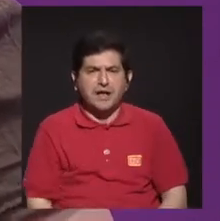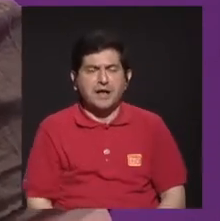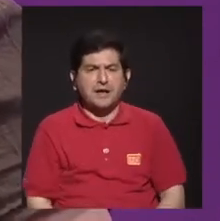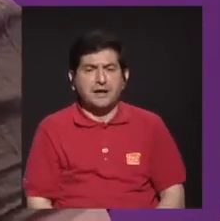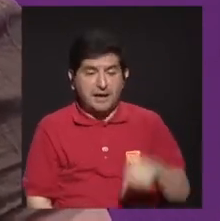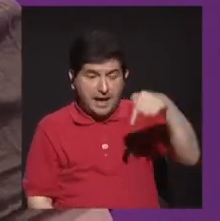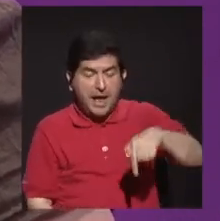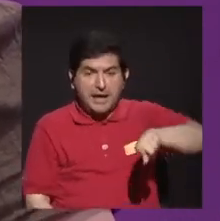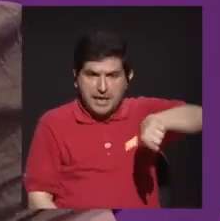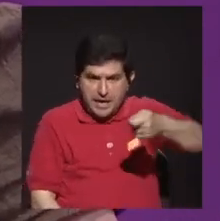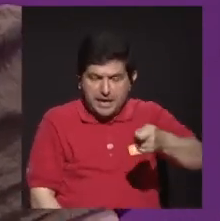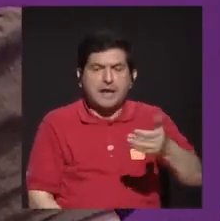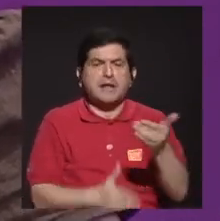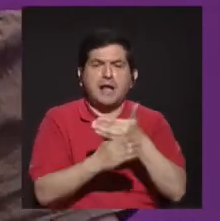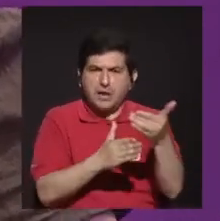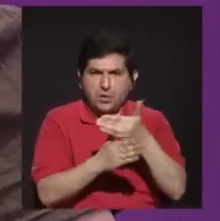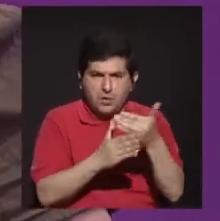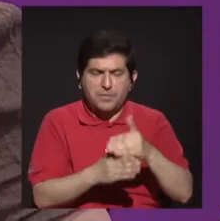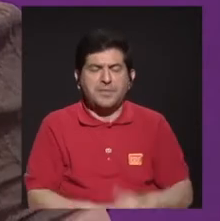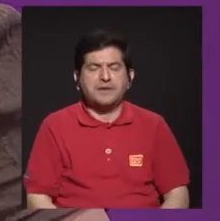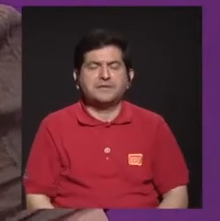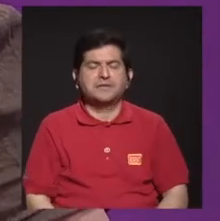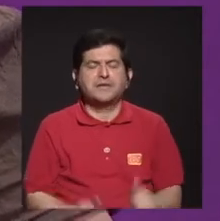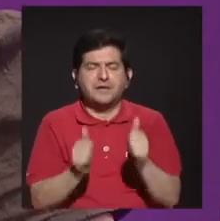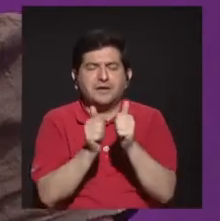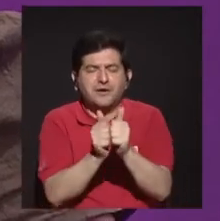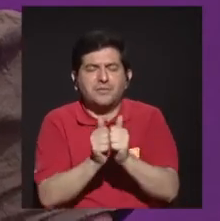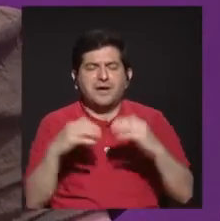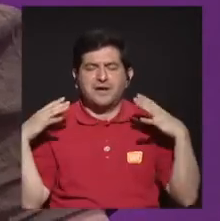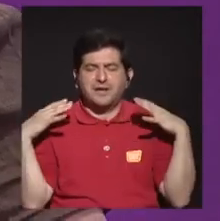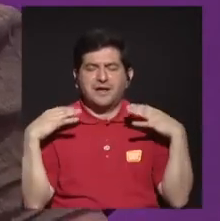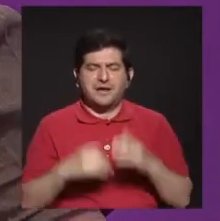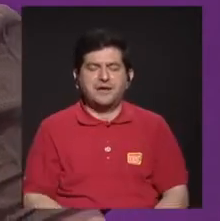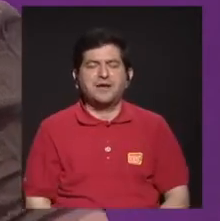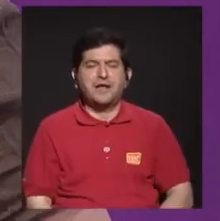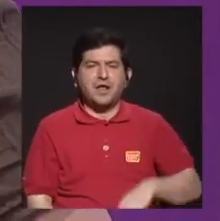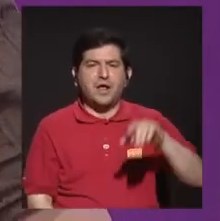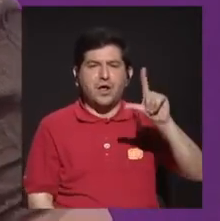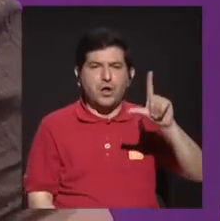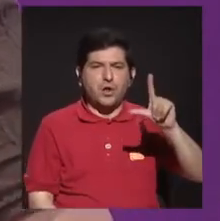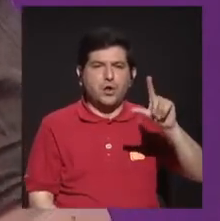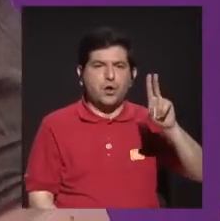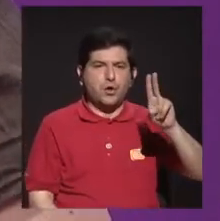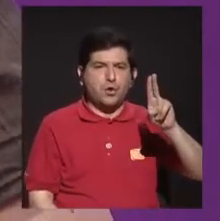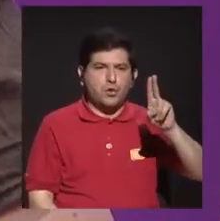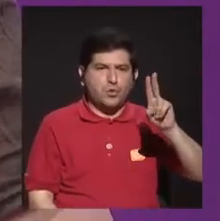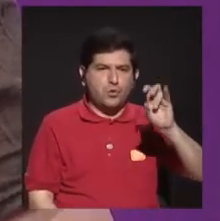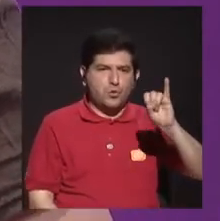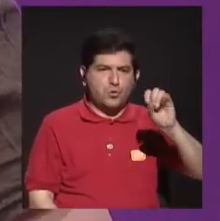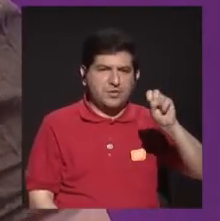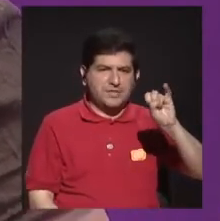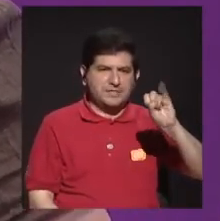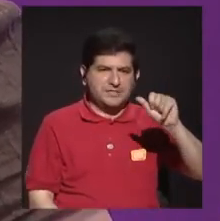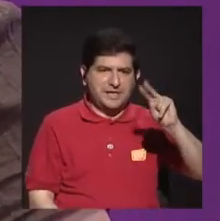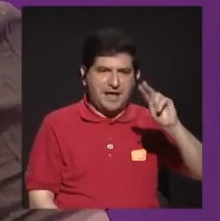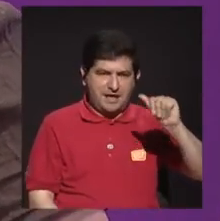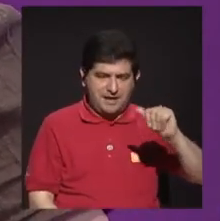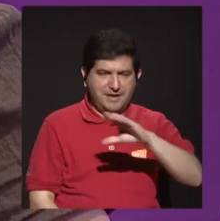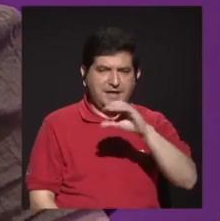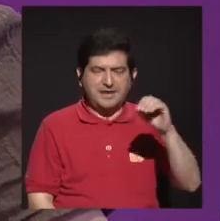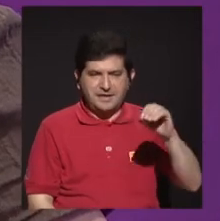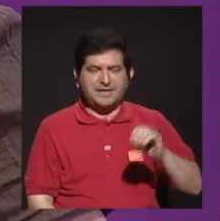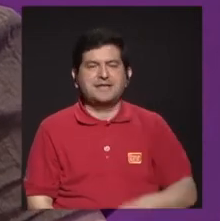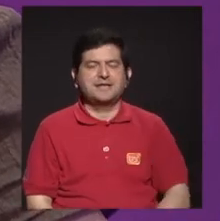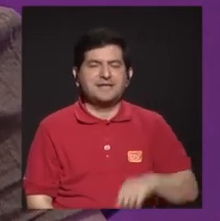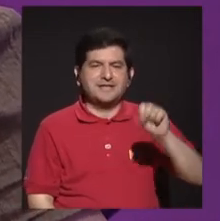canal, el haber compartido con nuestros ángeles, Luciana, Seidy Salas. O sea, ha sido algo muy lindo y saber que si